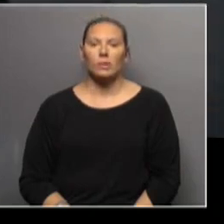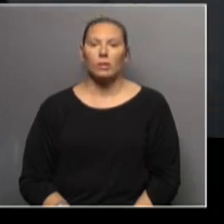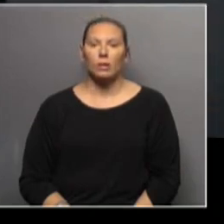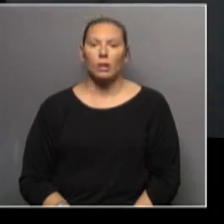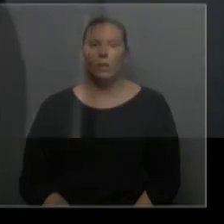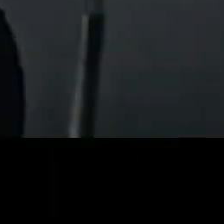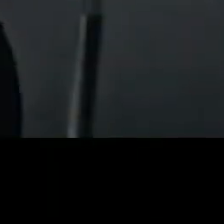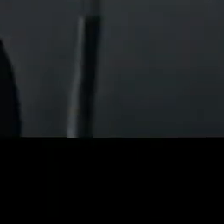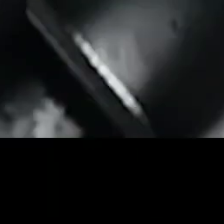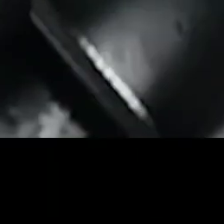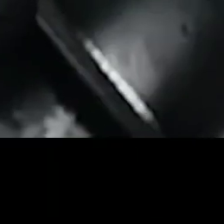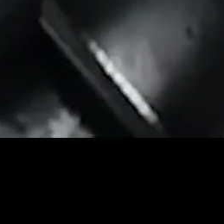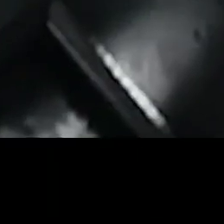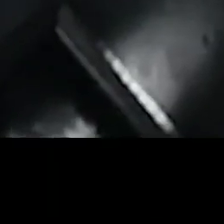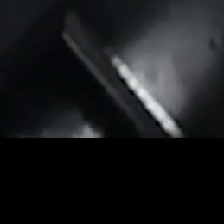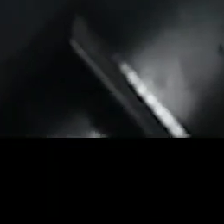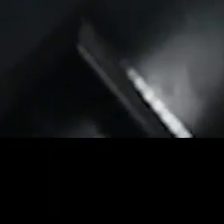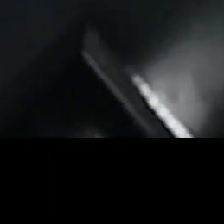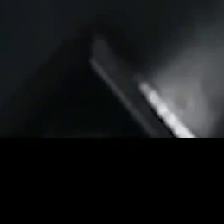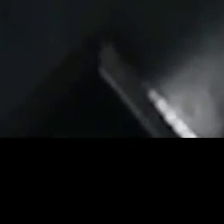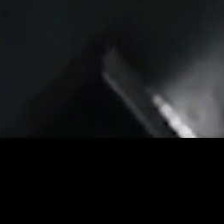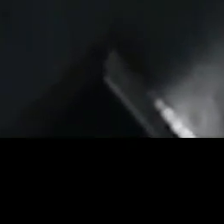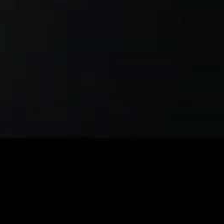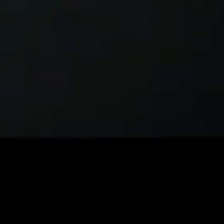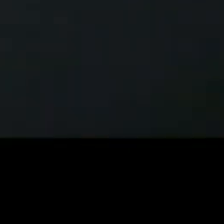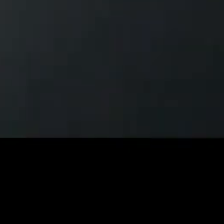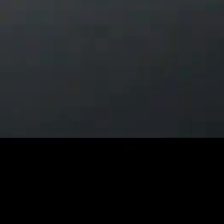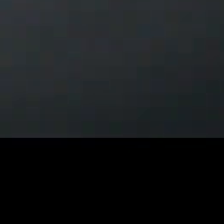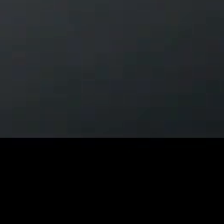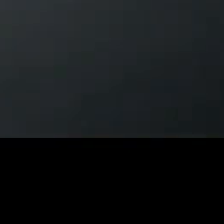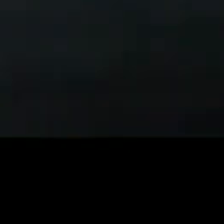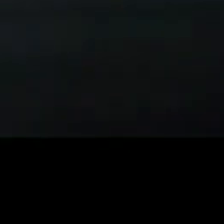Tengo las manos vacías,